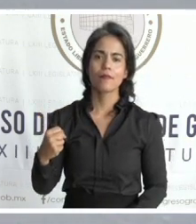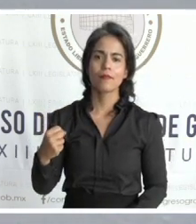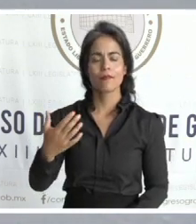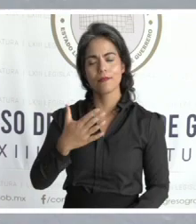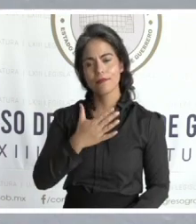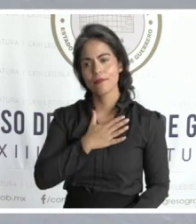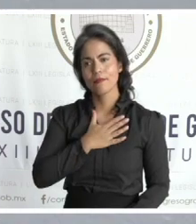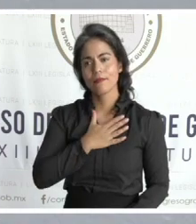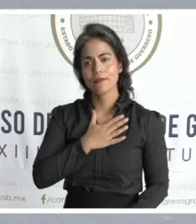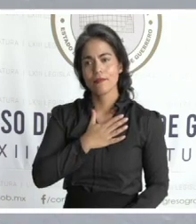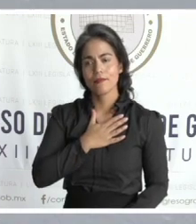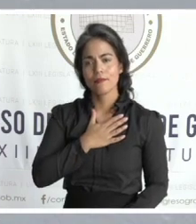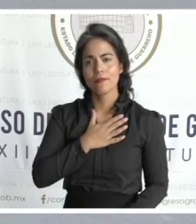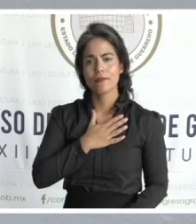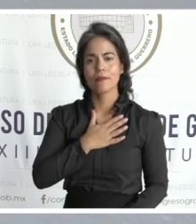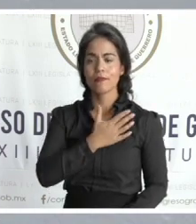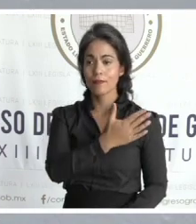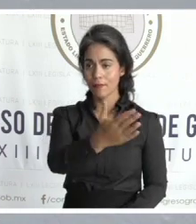respetuosa plegaria